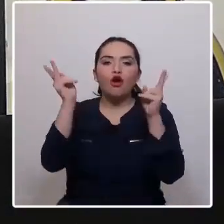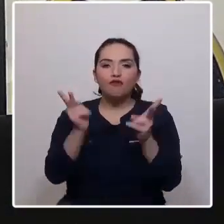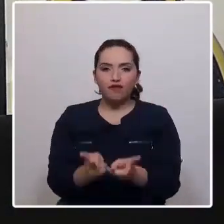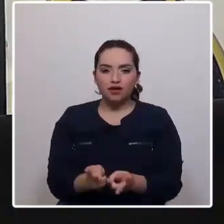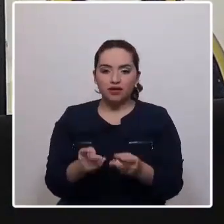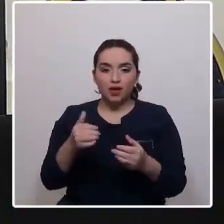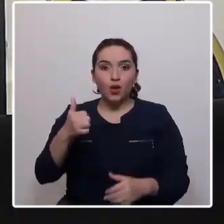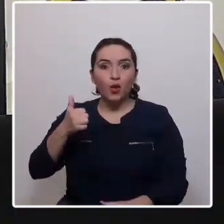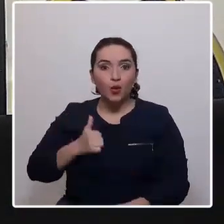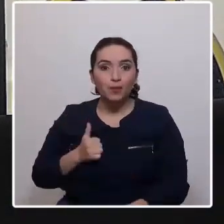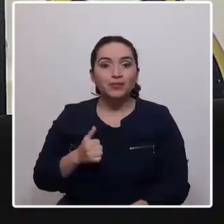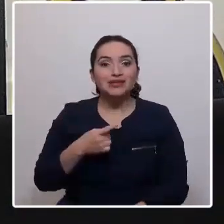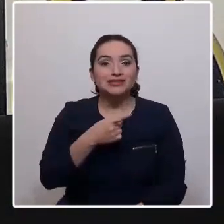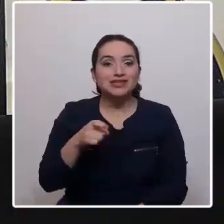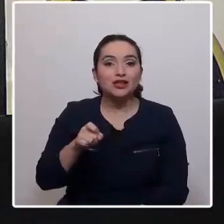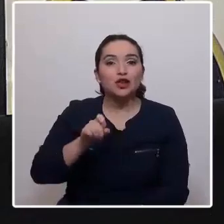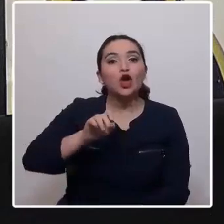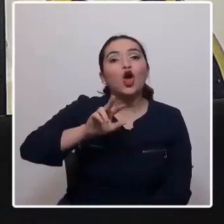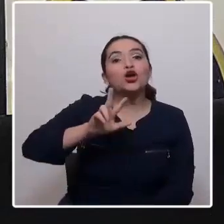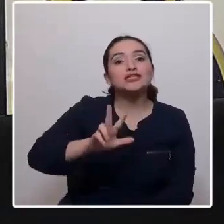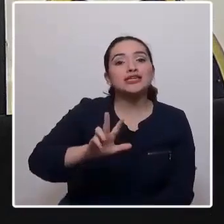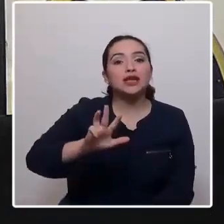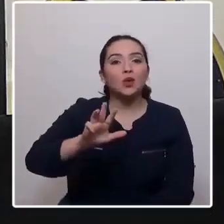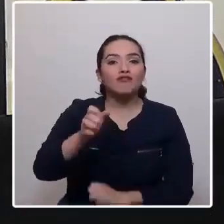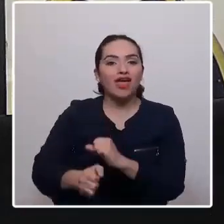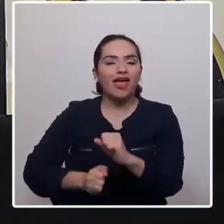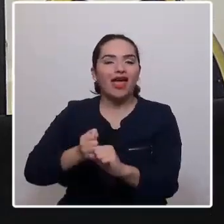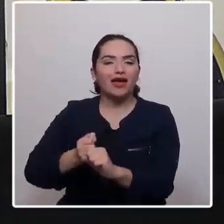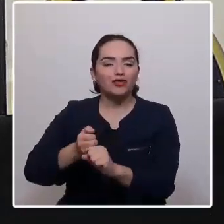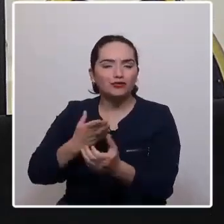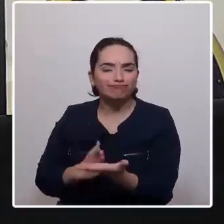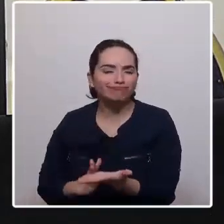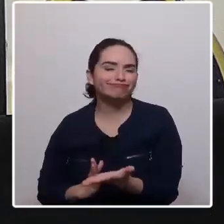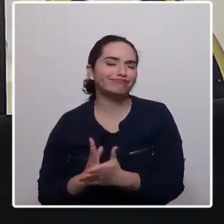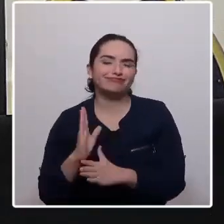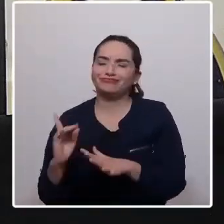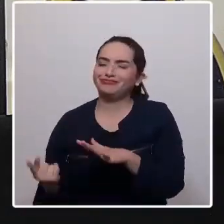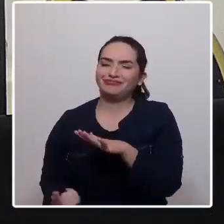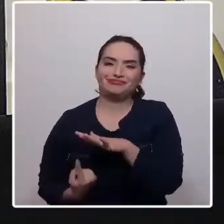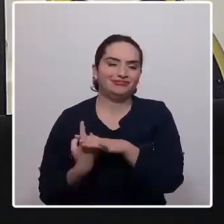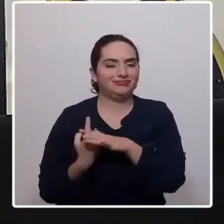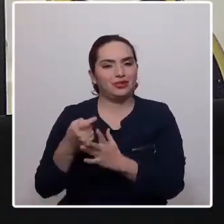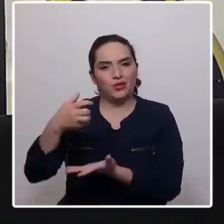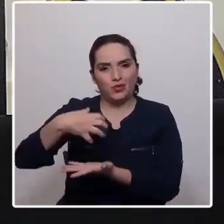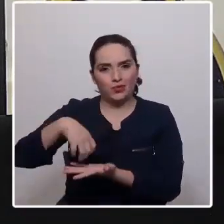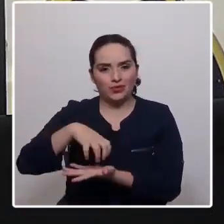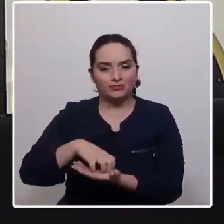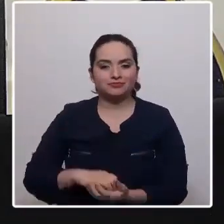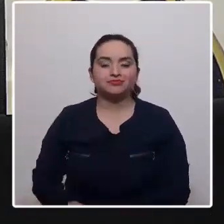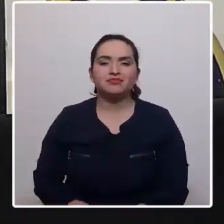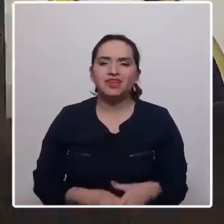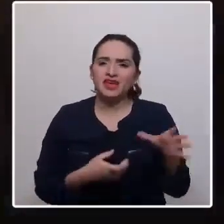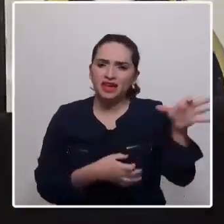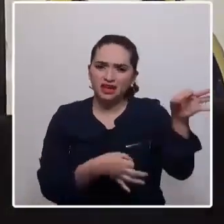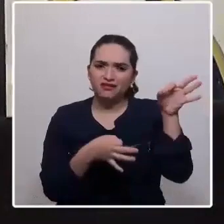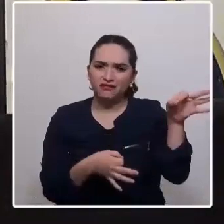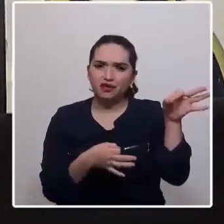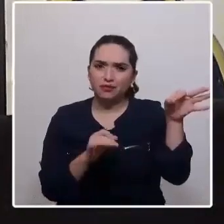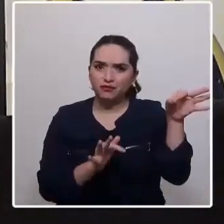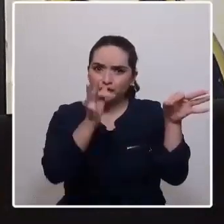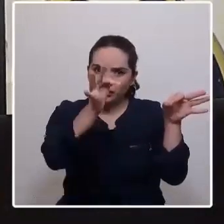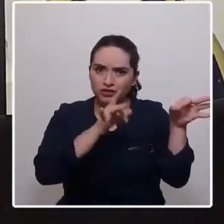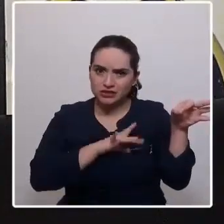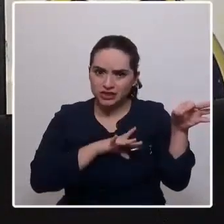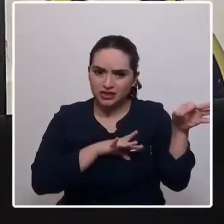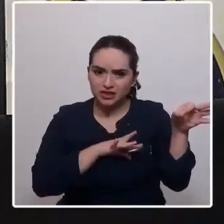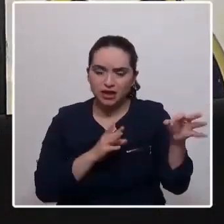años de su fundación. Este es un informe, señora presidenta, que discute no solamente el devenir de Chile, sino cómo